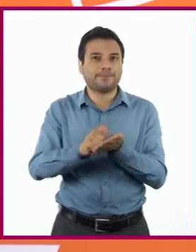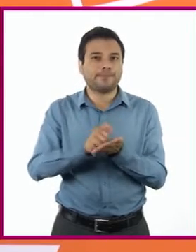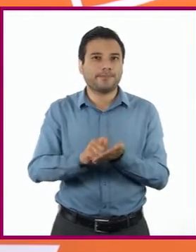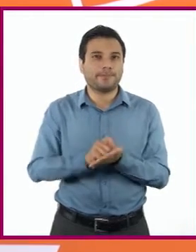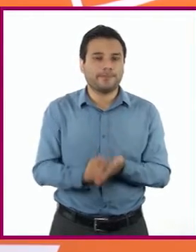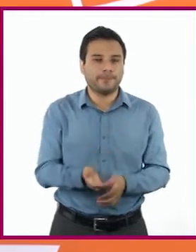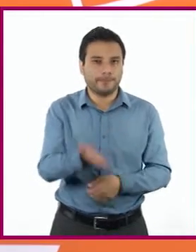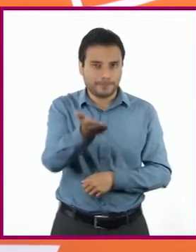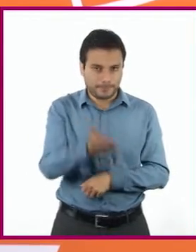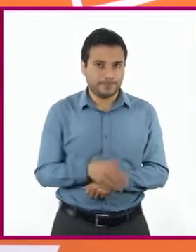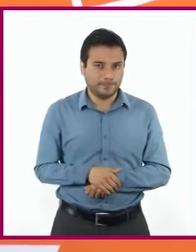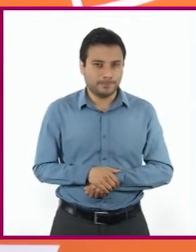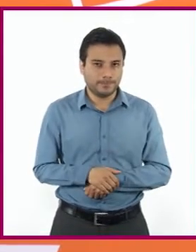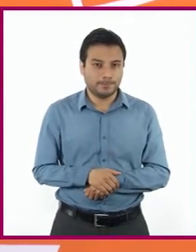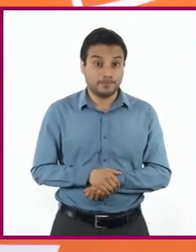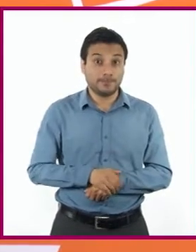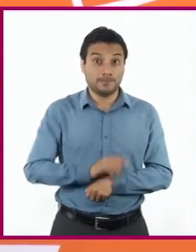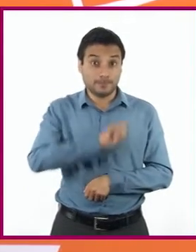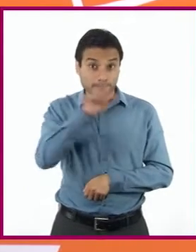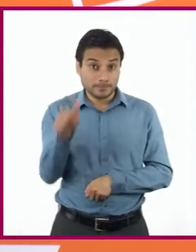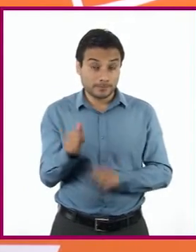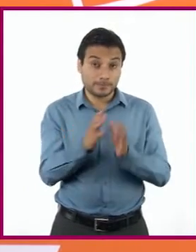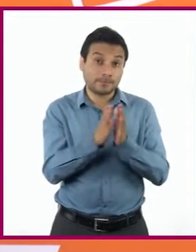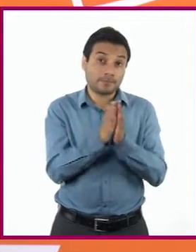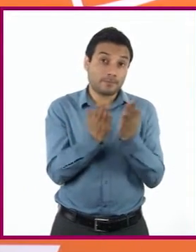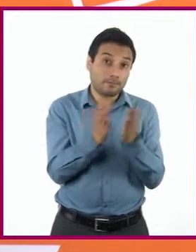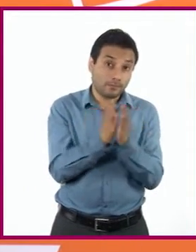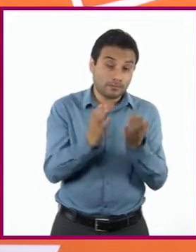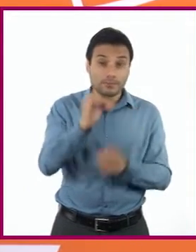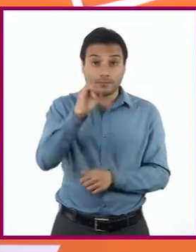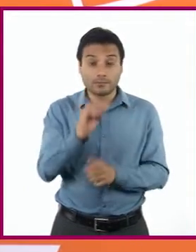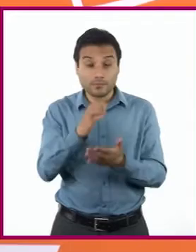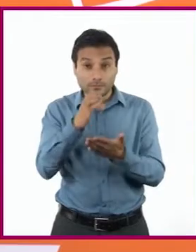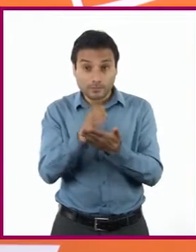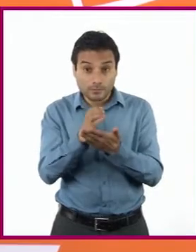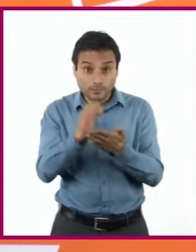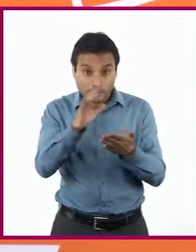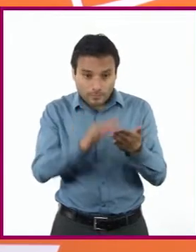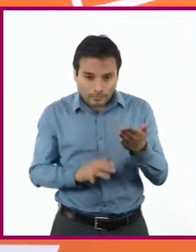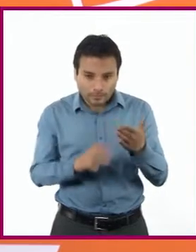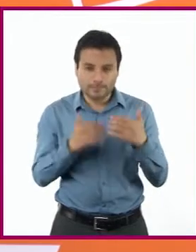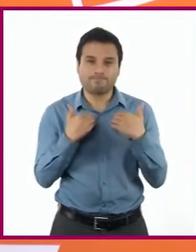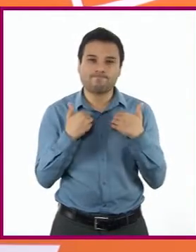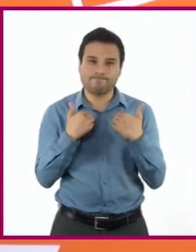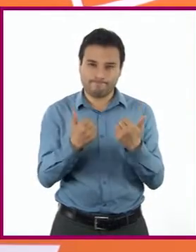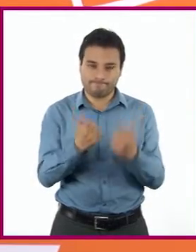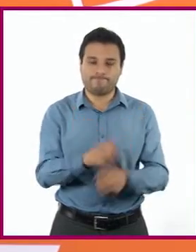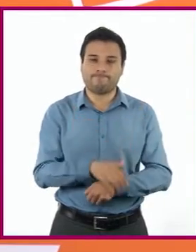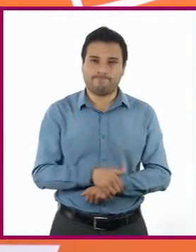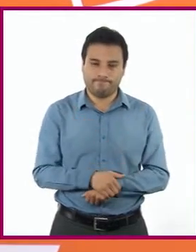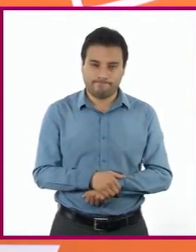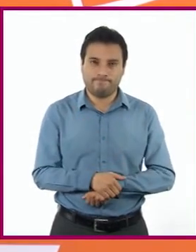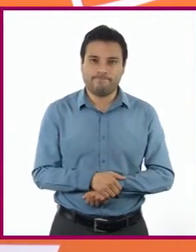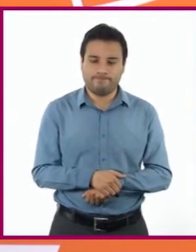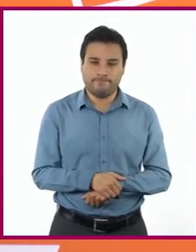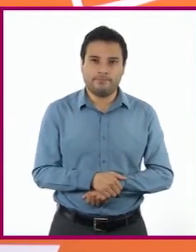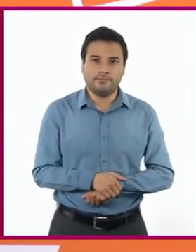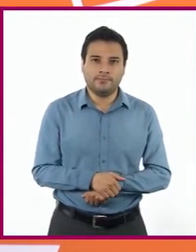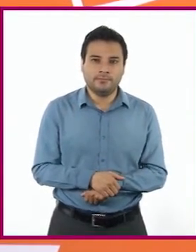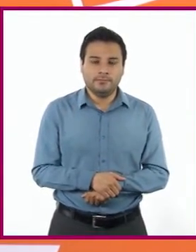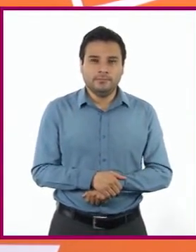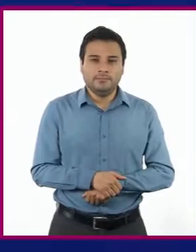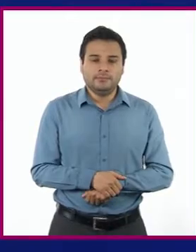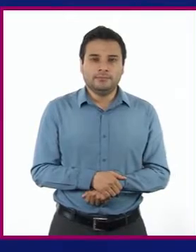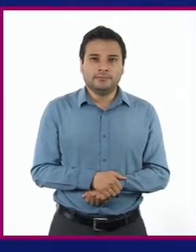la sesión, pues muchas de estas las podrán resolver al momento de consultar su libro de texto y revisar sus